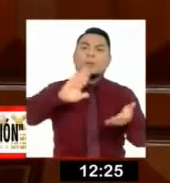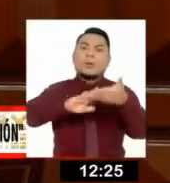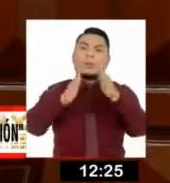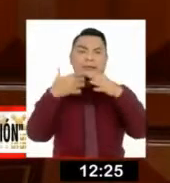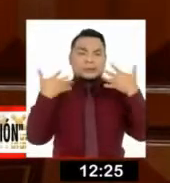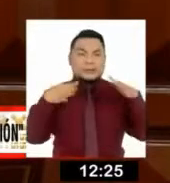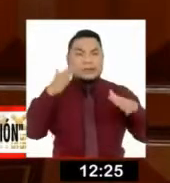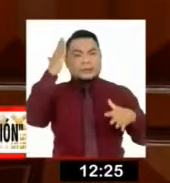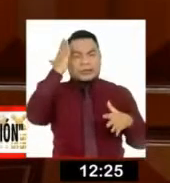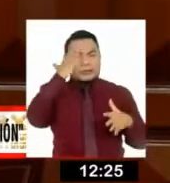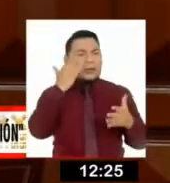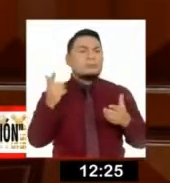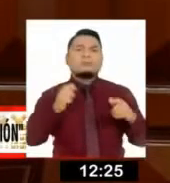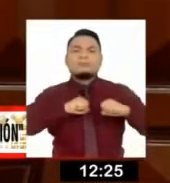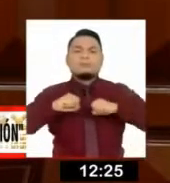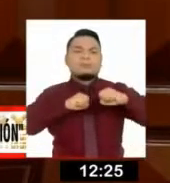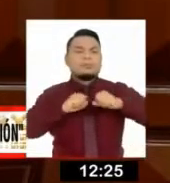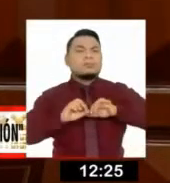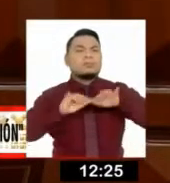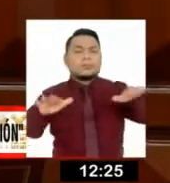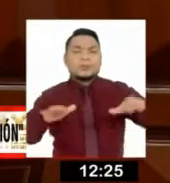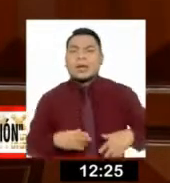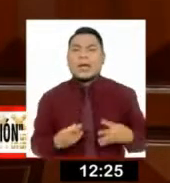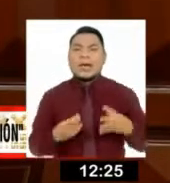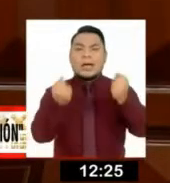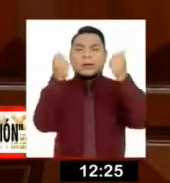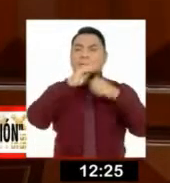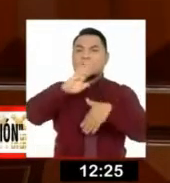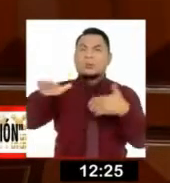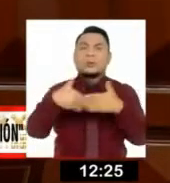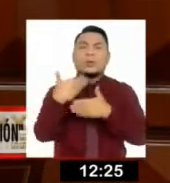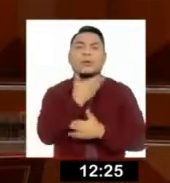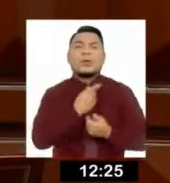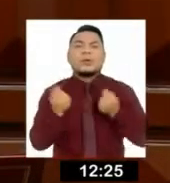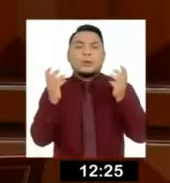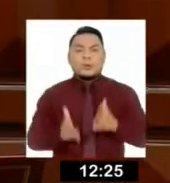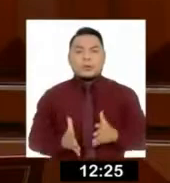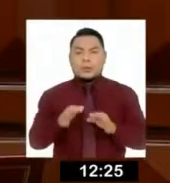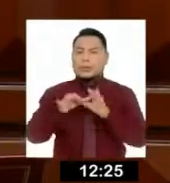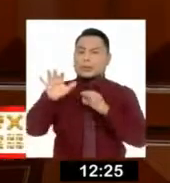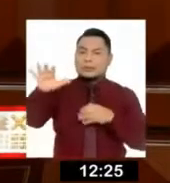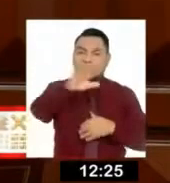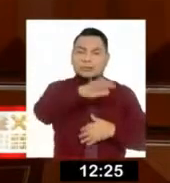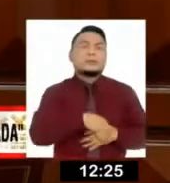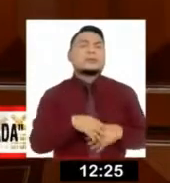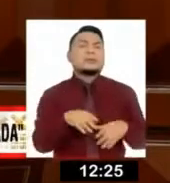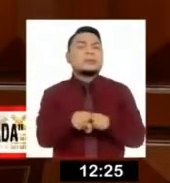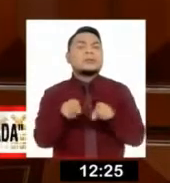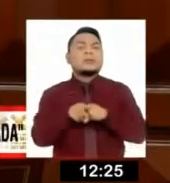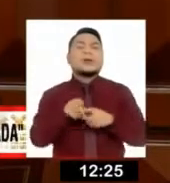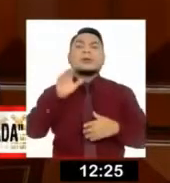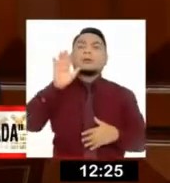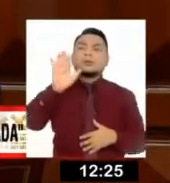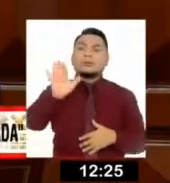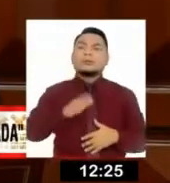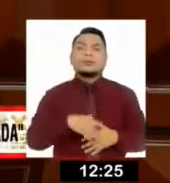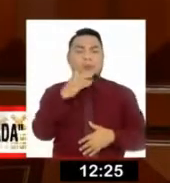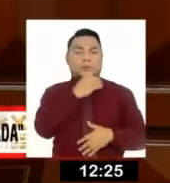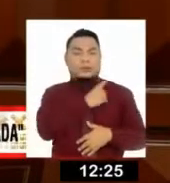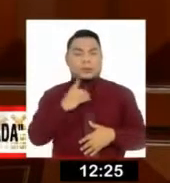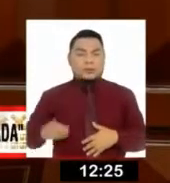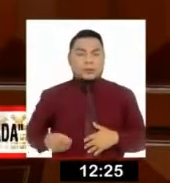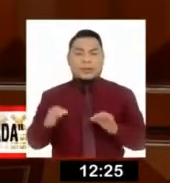movilizado. En tal sentido, convocaremos de inmediato a todos los gobernadores regionales y a sus